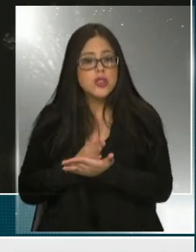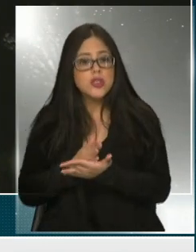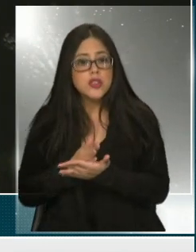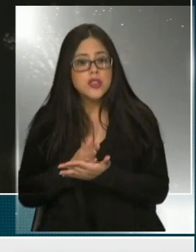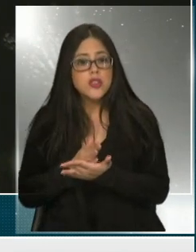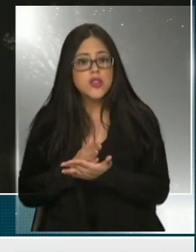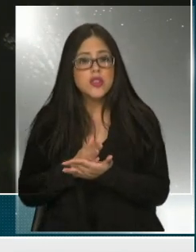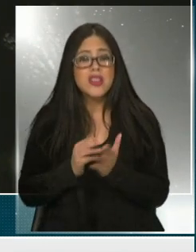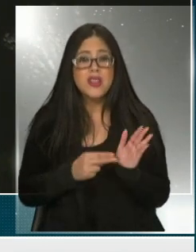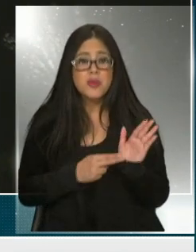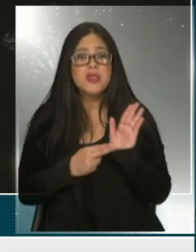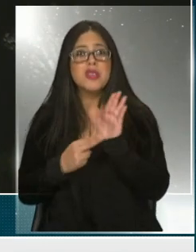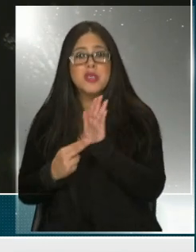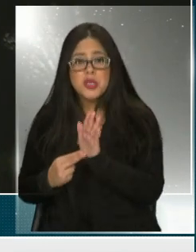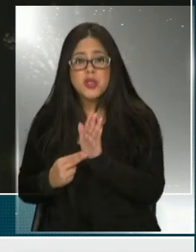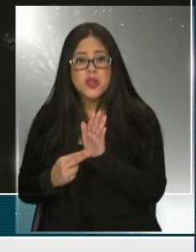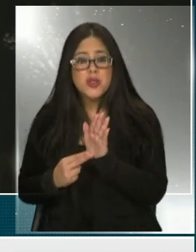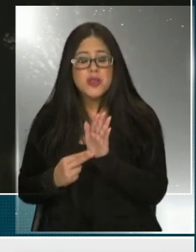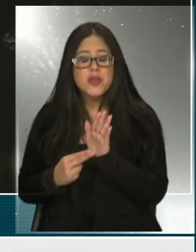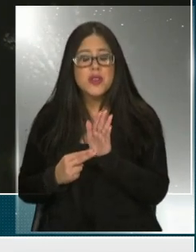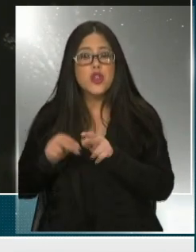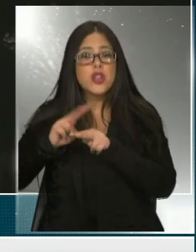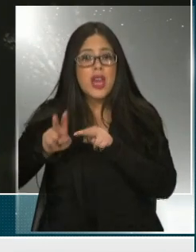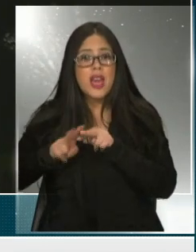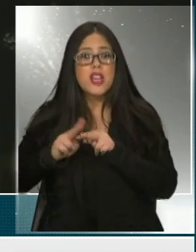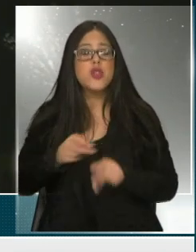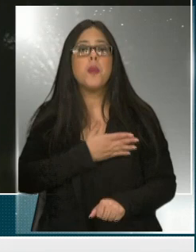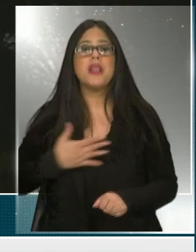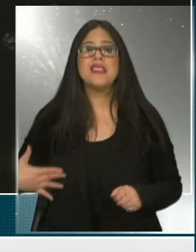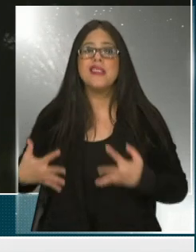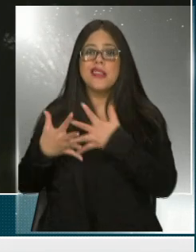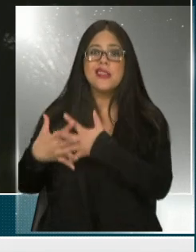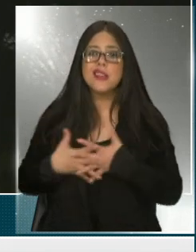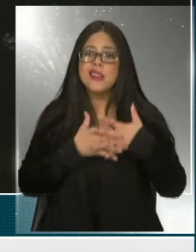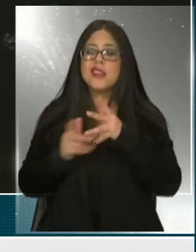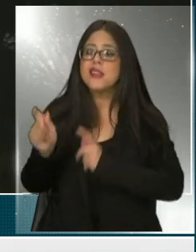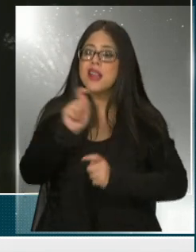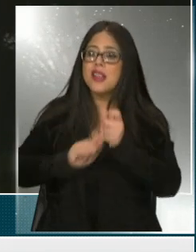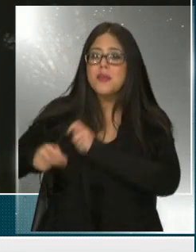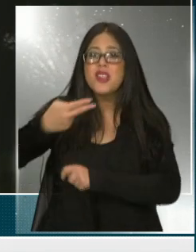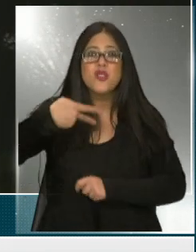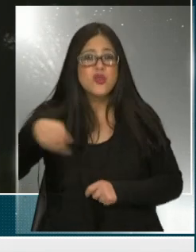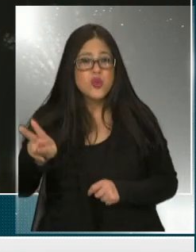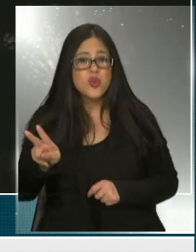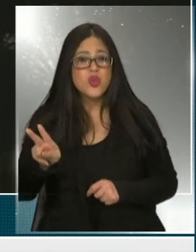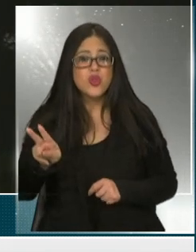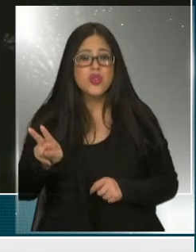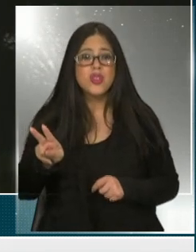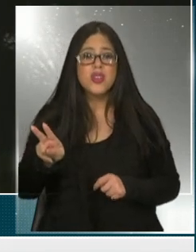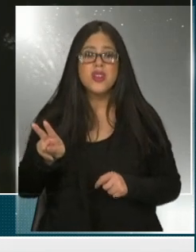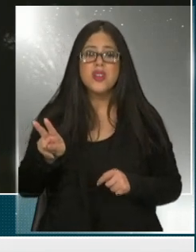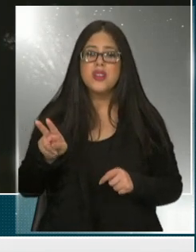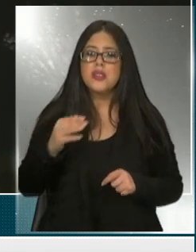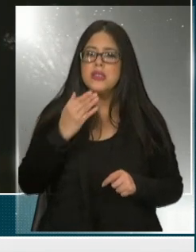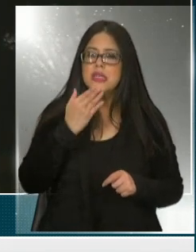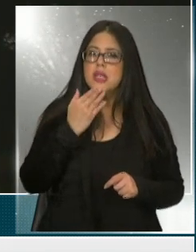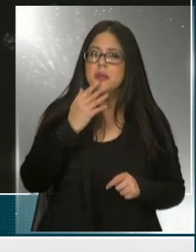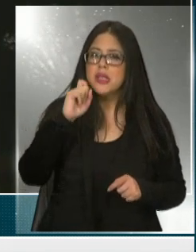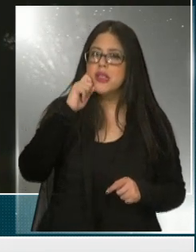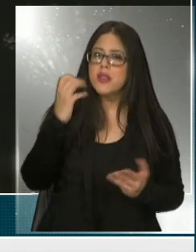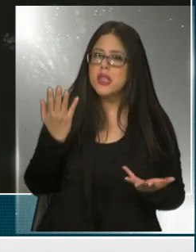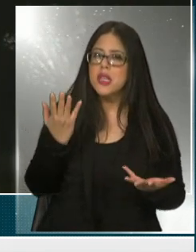la presentación que ha tomado el mandatario respecto a su propio tratamiento, la verdad es que han polarizado aún más a